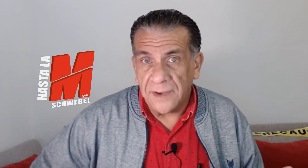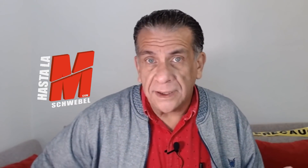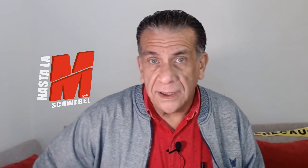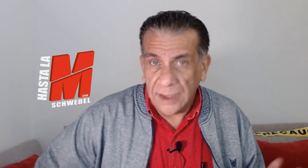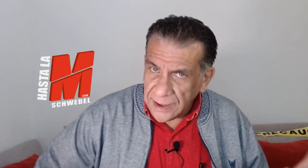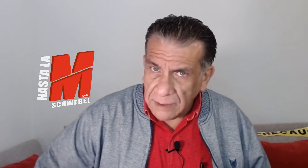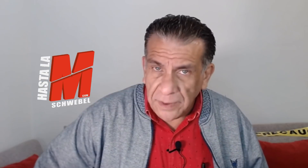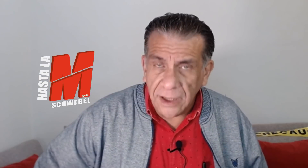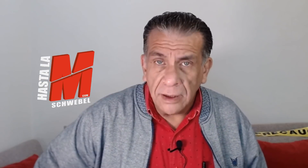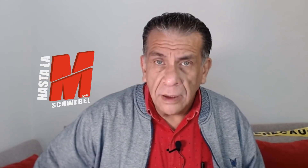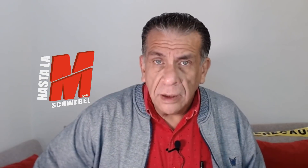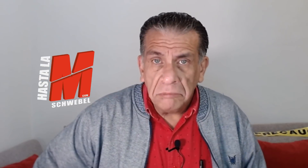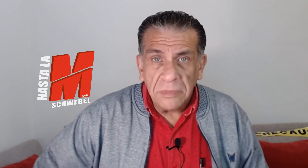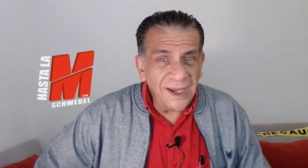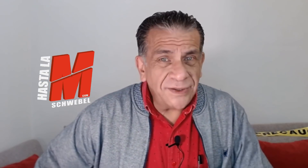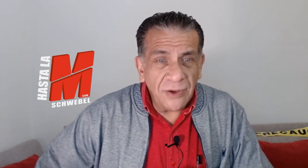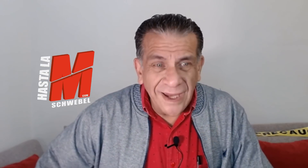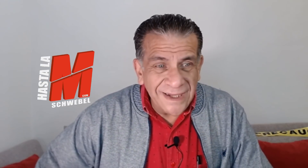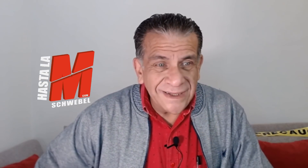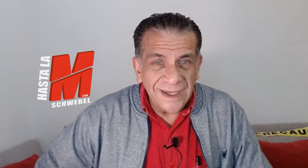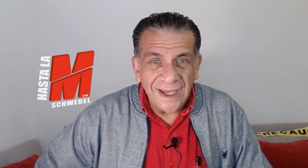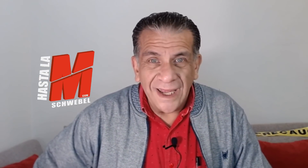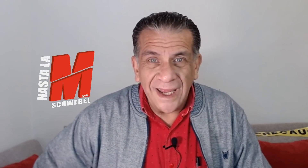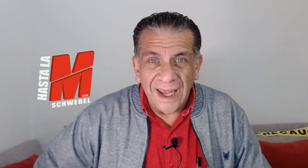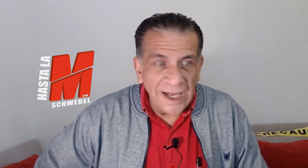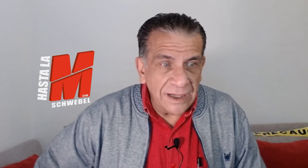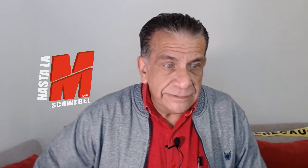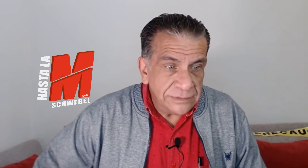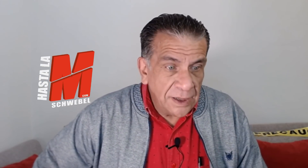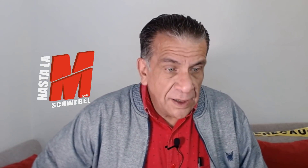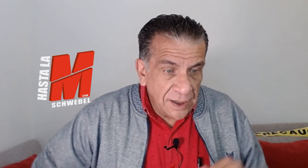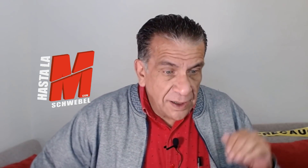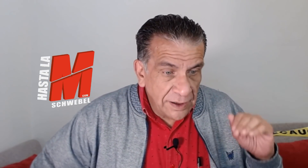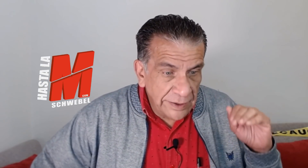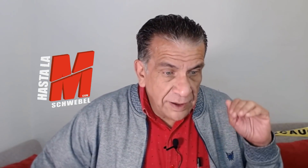perfecto la del pri esto es el